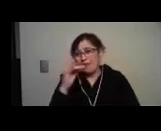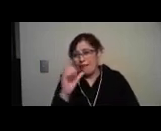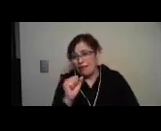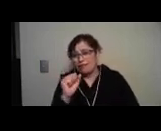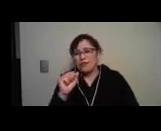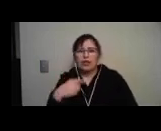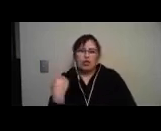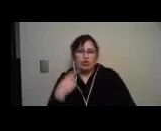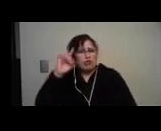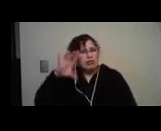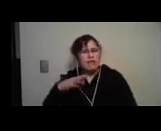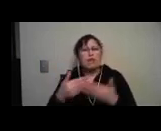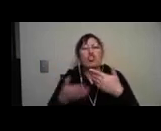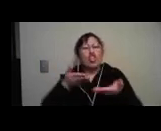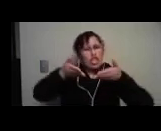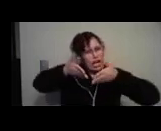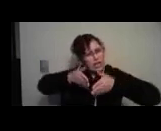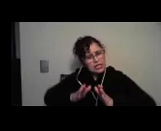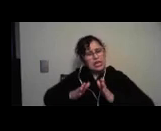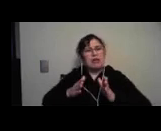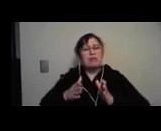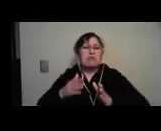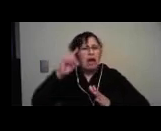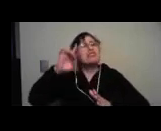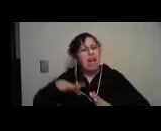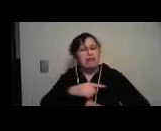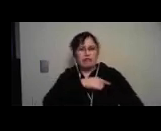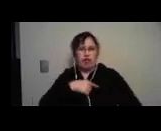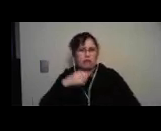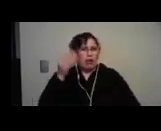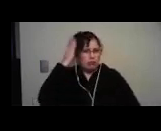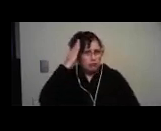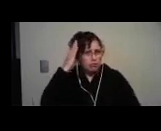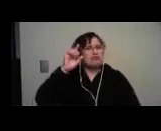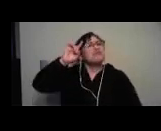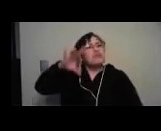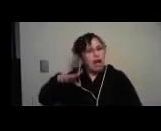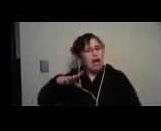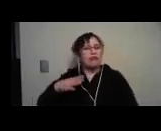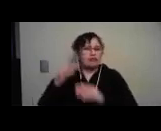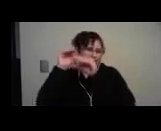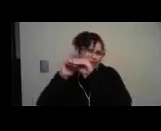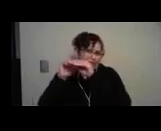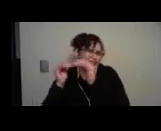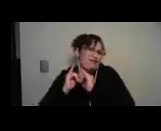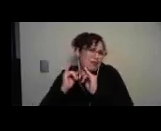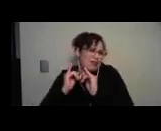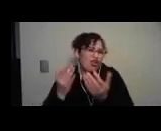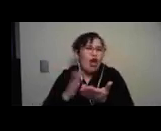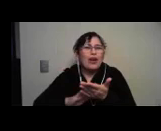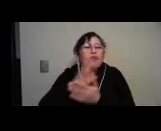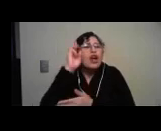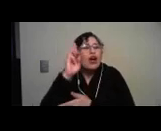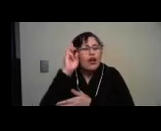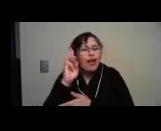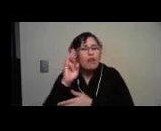todos sabemos en el lugar donde nacimos, ¿cierto? Todos sabemos nuestro nombre, todos sabemos dónde fue, por ejemplo, recordamos,